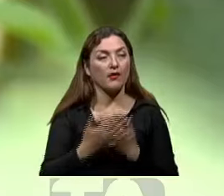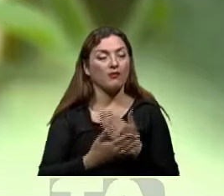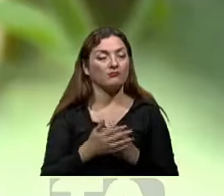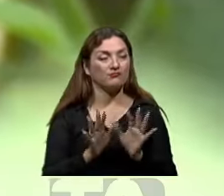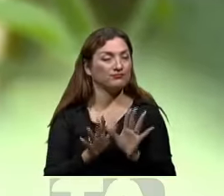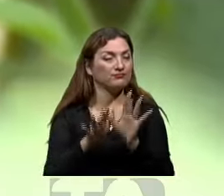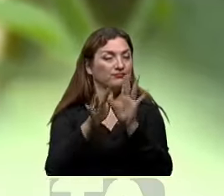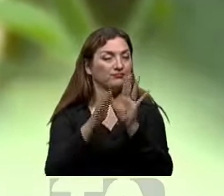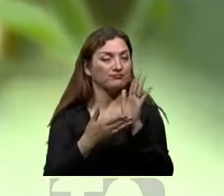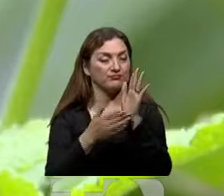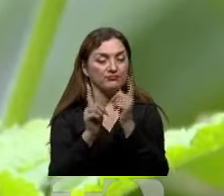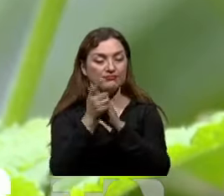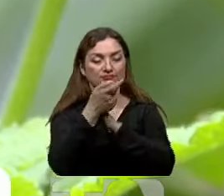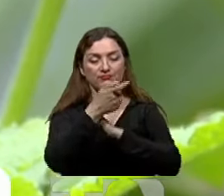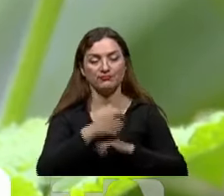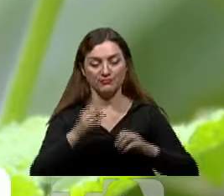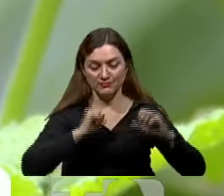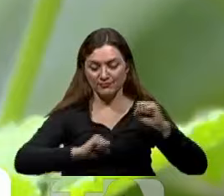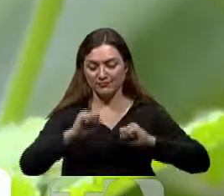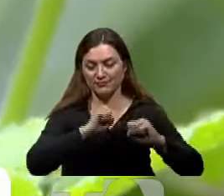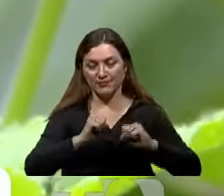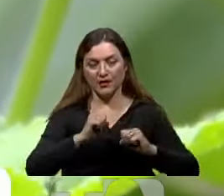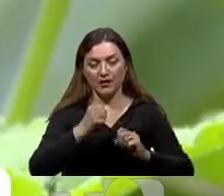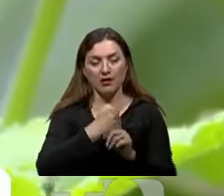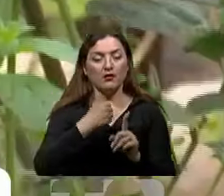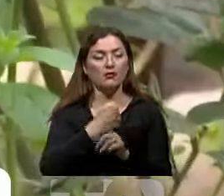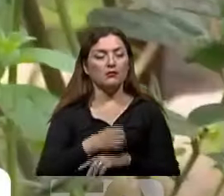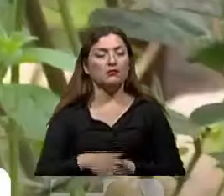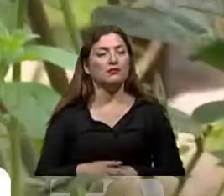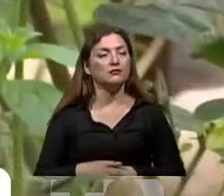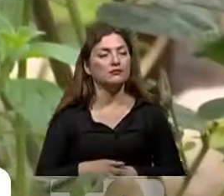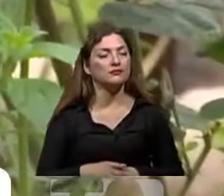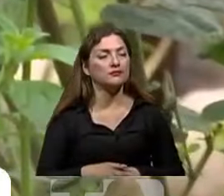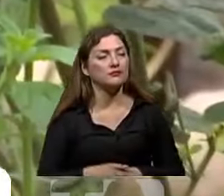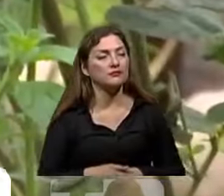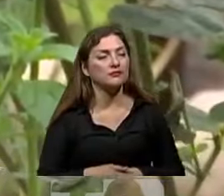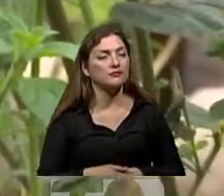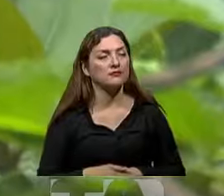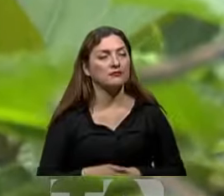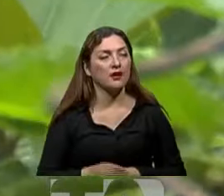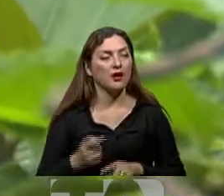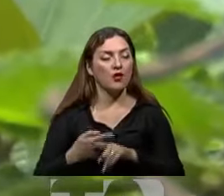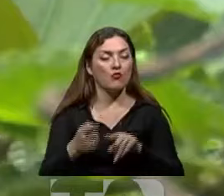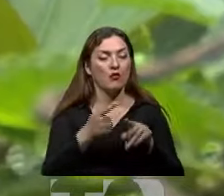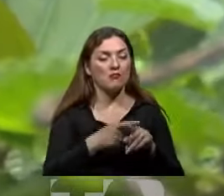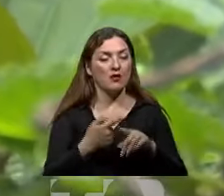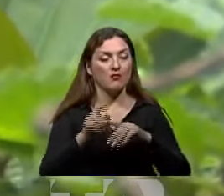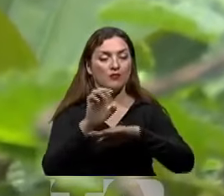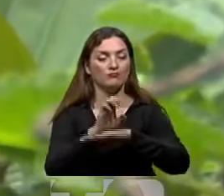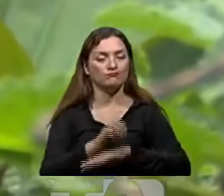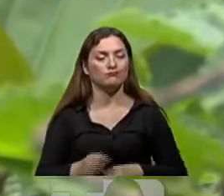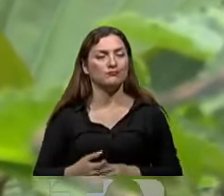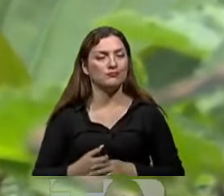especie ejemplifica el cambio, el esfuerzo y la perseverancia. Además, son una muestra de la diversidad que existe en